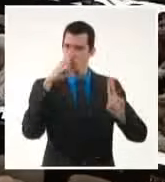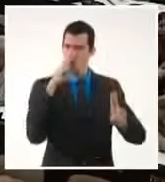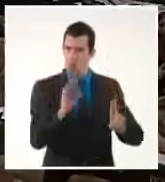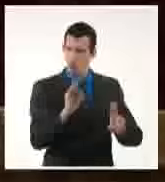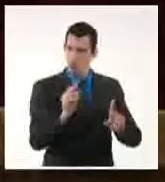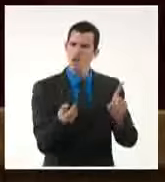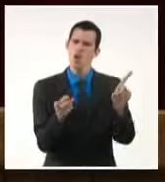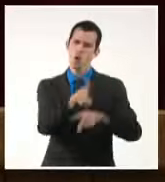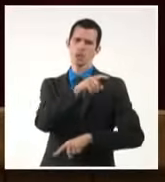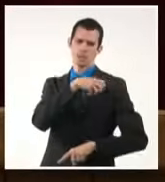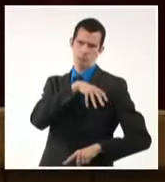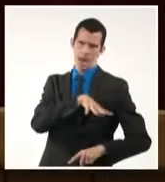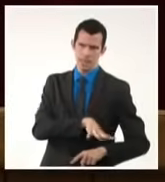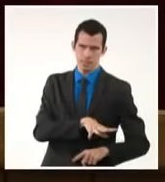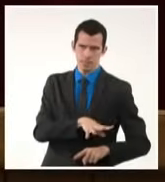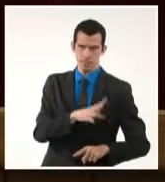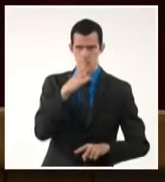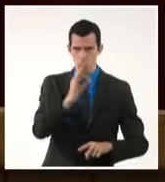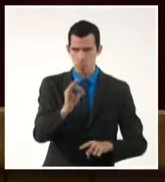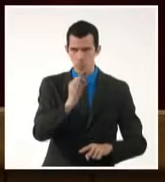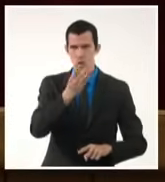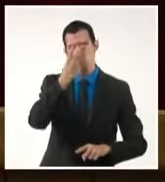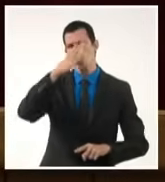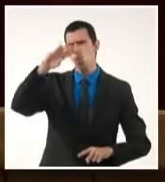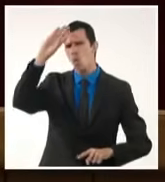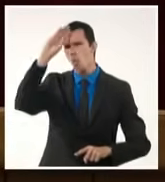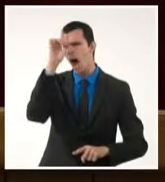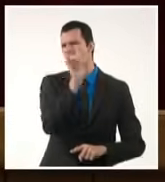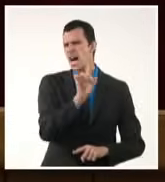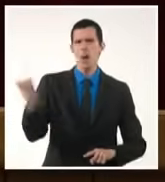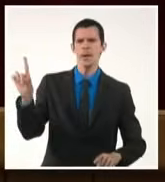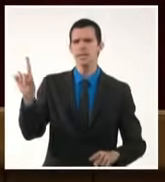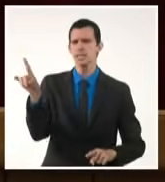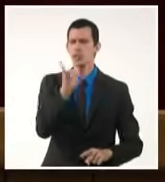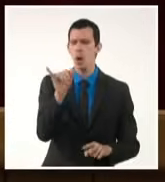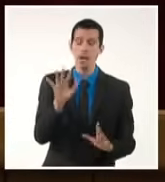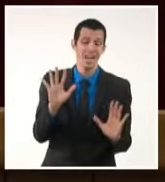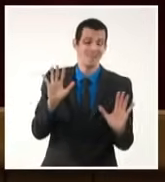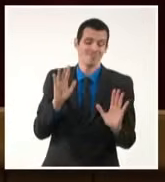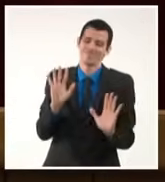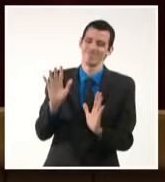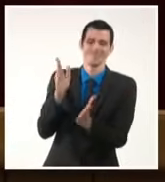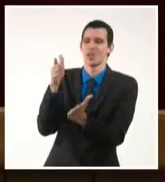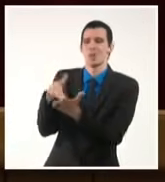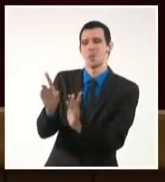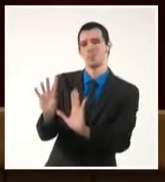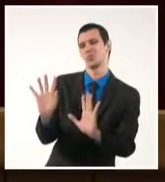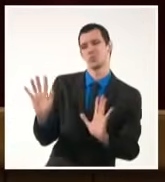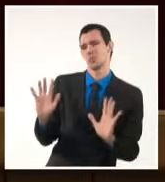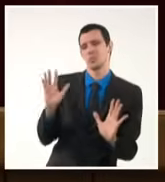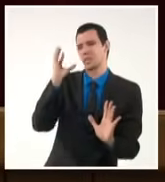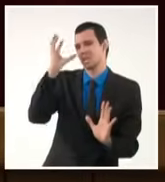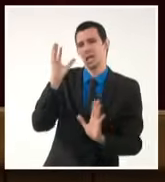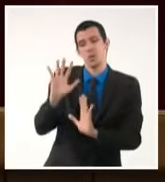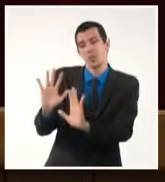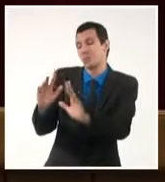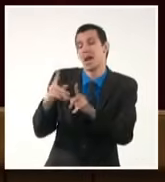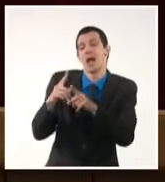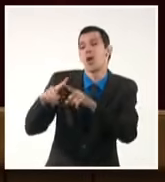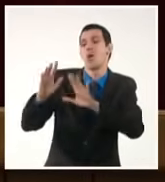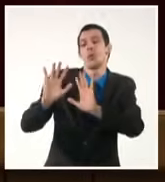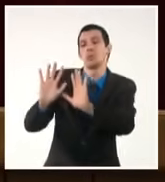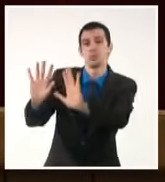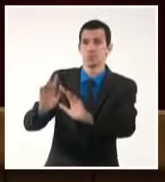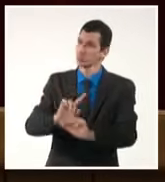Reitero hoy que Cuba jamás estará entre los indiferentes. Defenderemos siempre el derecho a la autodeterminación de ese heroico